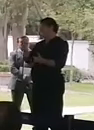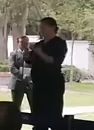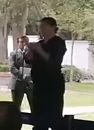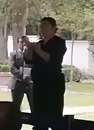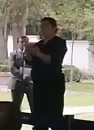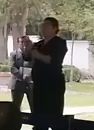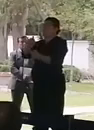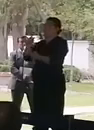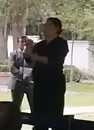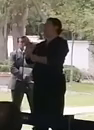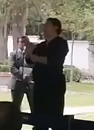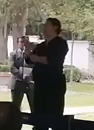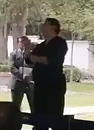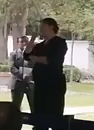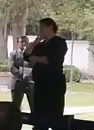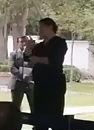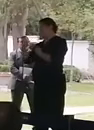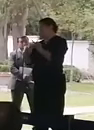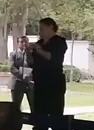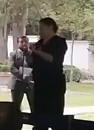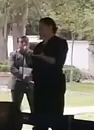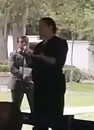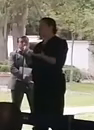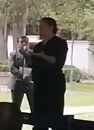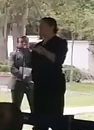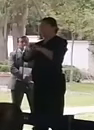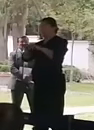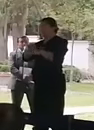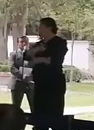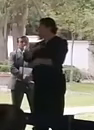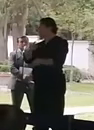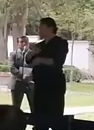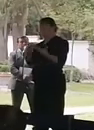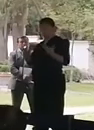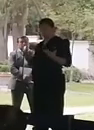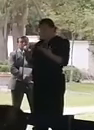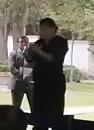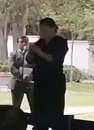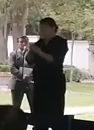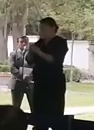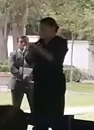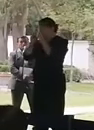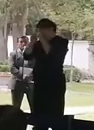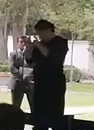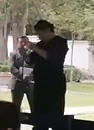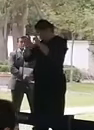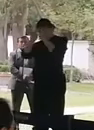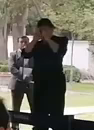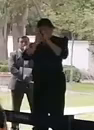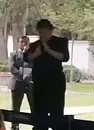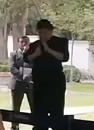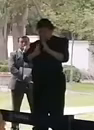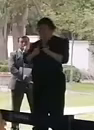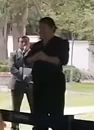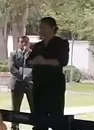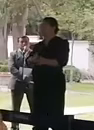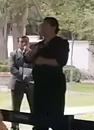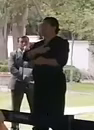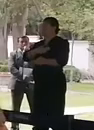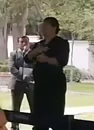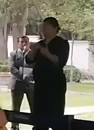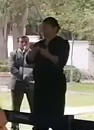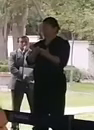Pablo, tenemos que trabajar conjuntos con respecto a la soberanía. Tenemos nosotros recursos